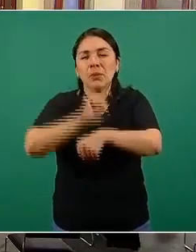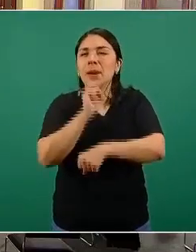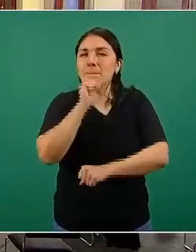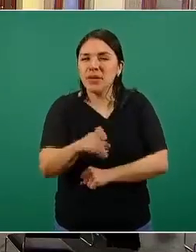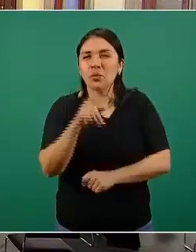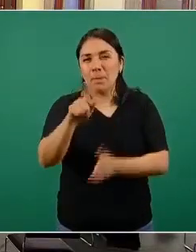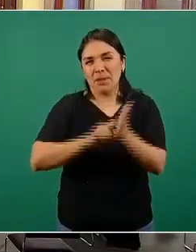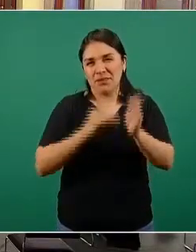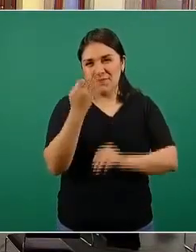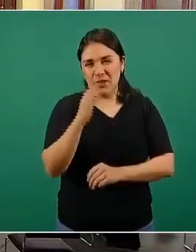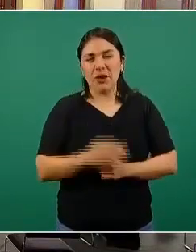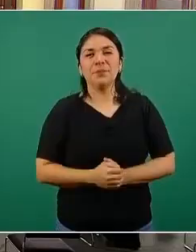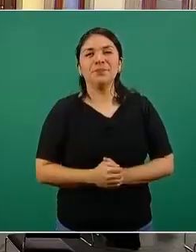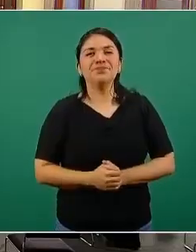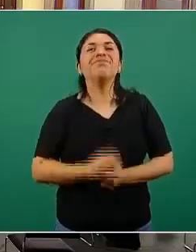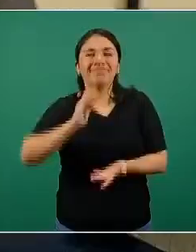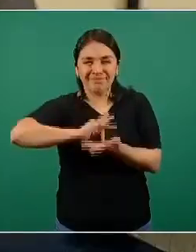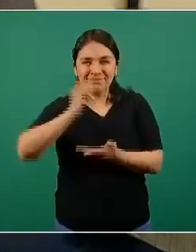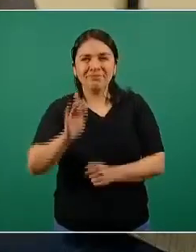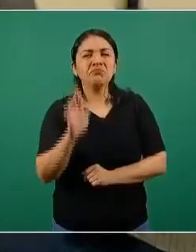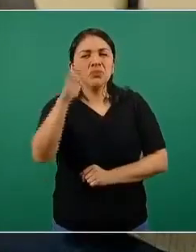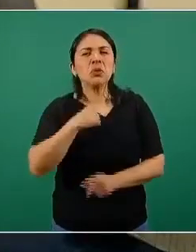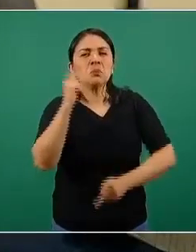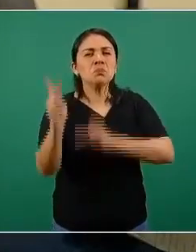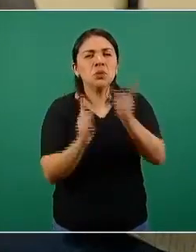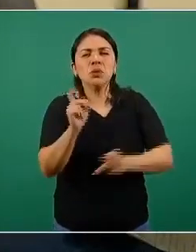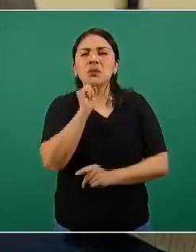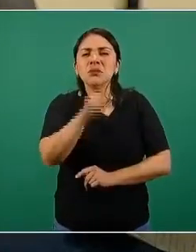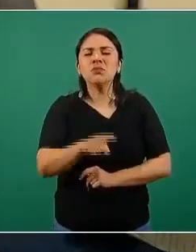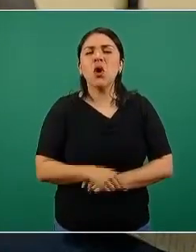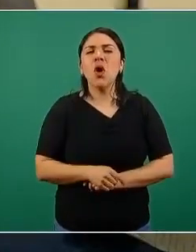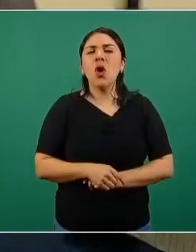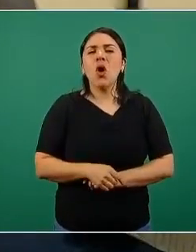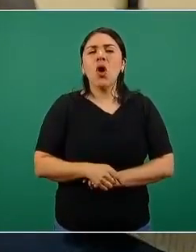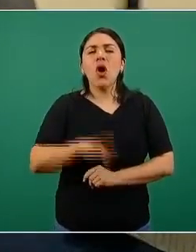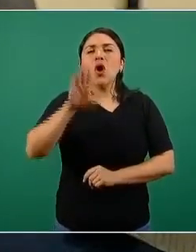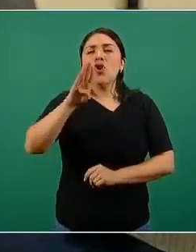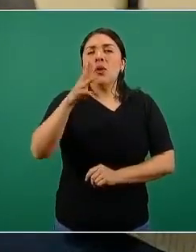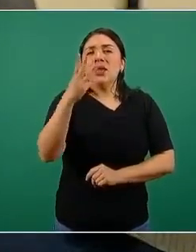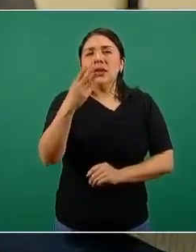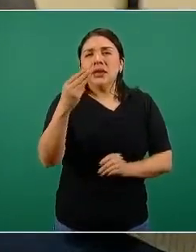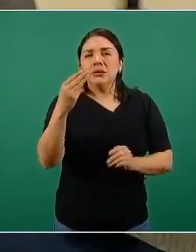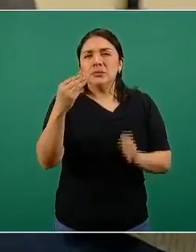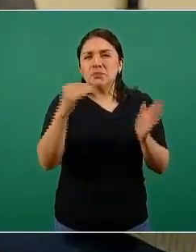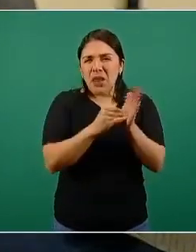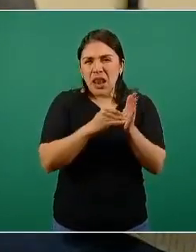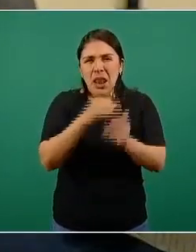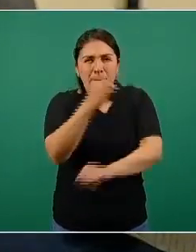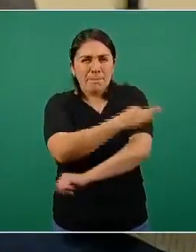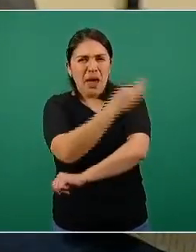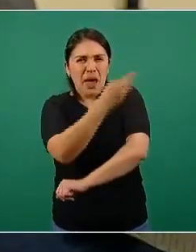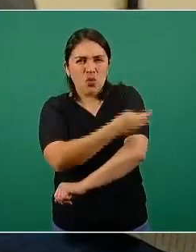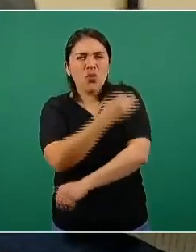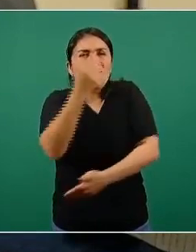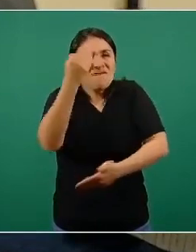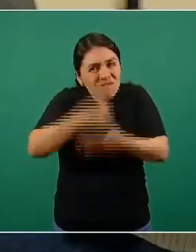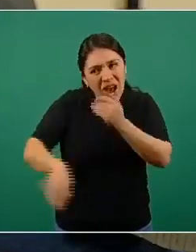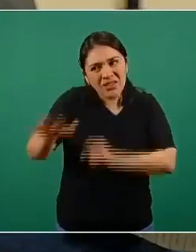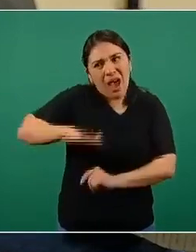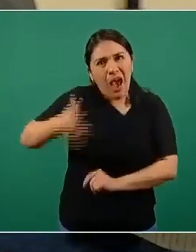Gracias, doctor. Y le quiero preguntar también sobre estas 93,000 dosis que sobran o que faltan por